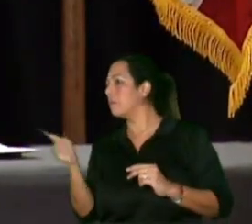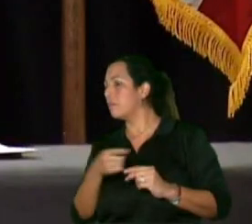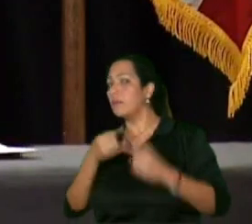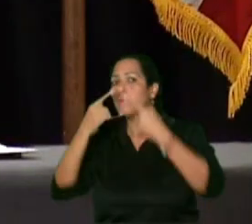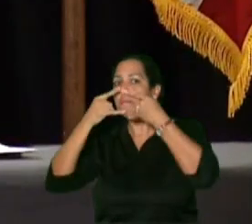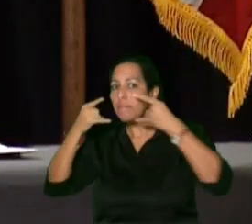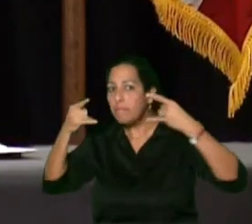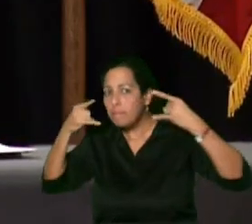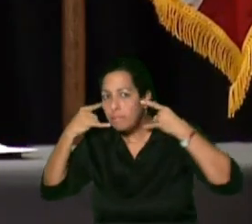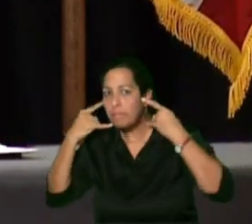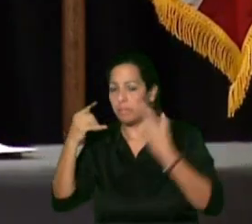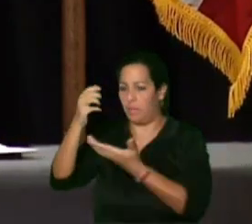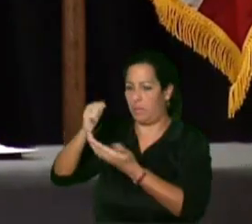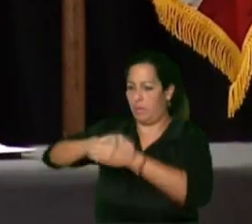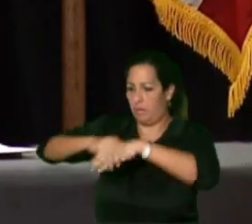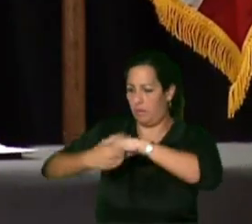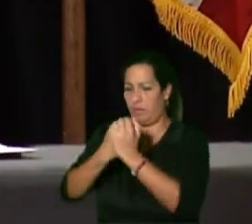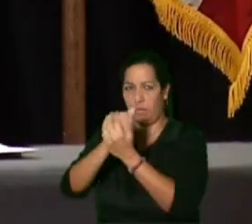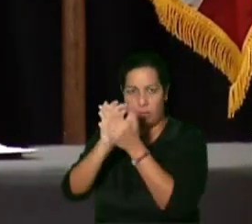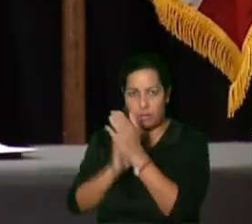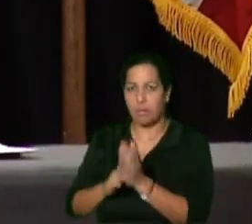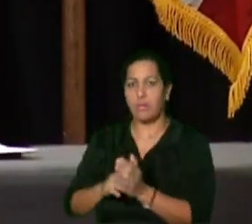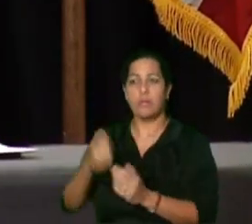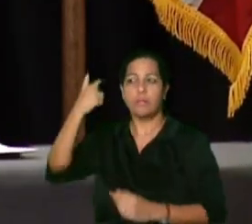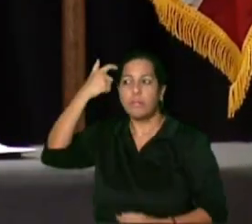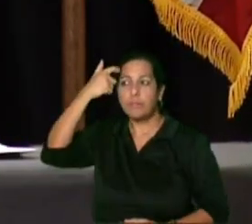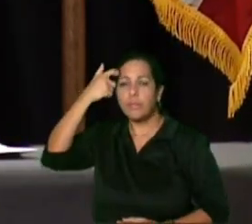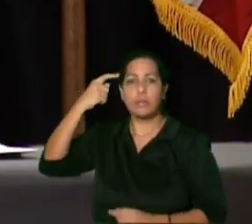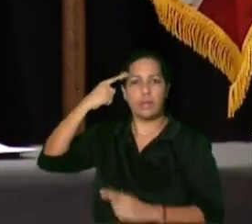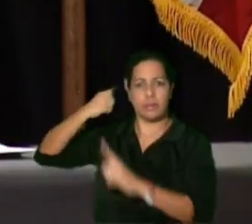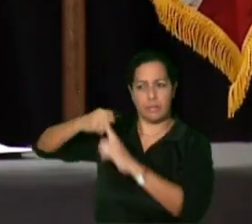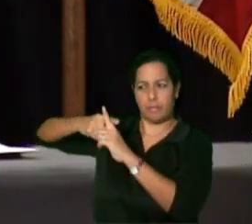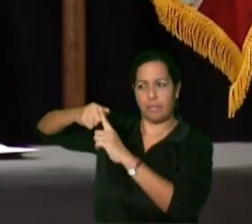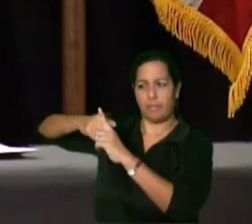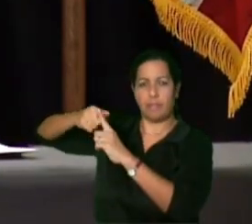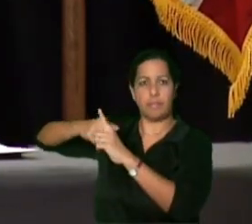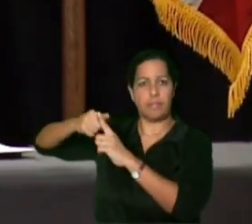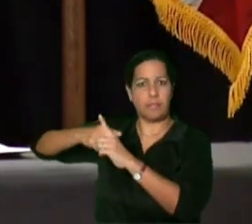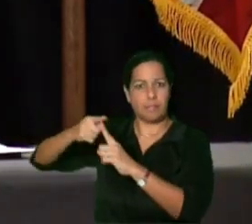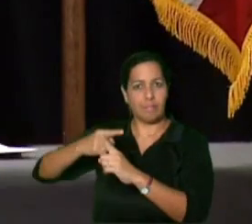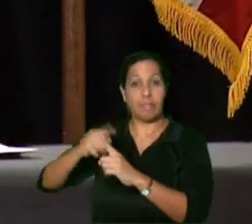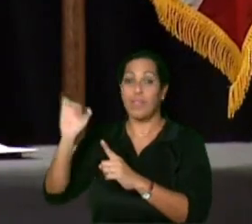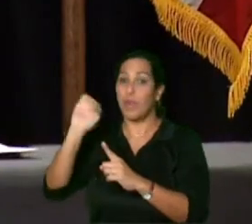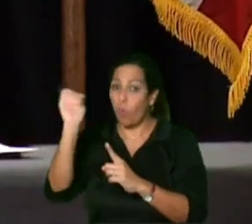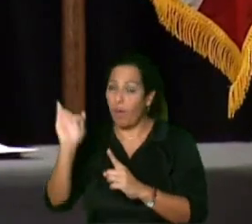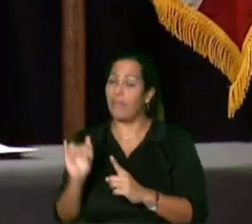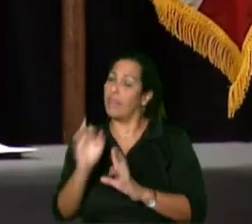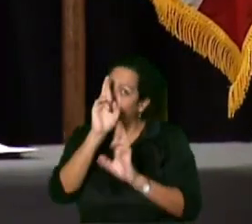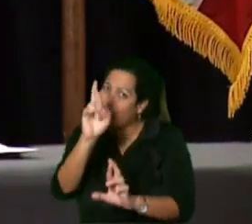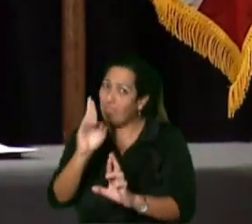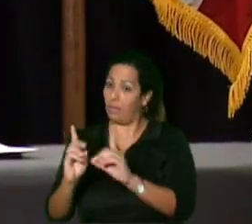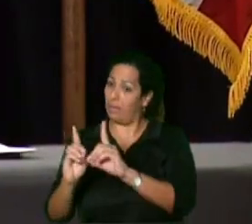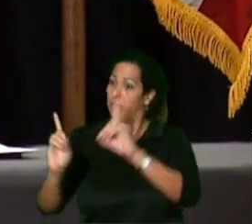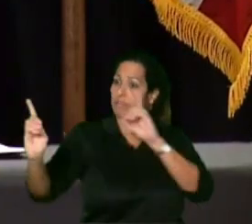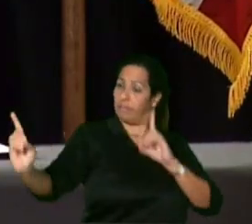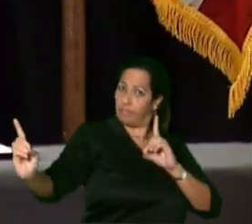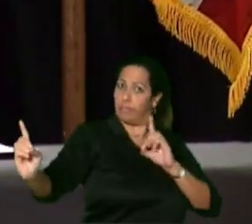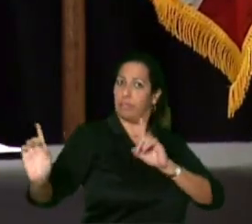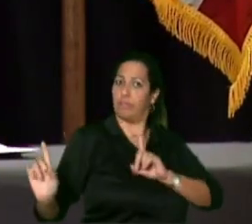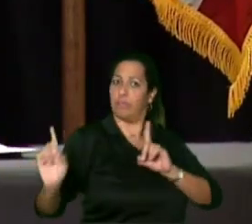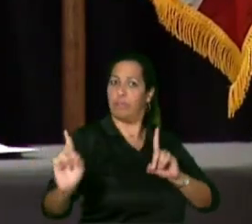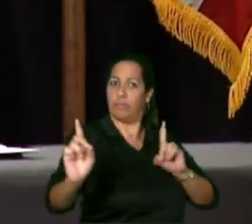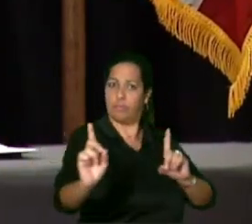proceso de desinfección y cernimiento a la entrada del establecimiento también, respetando de igual manera el distanciamiento físico.